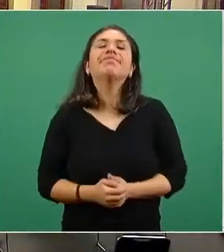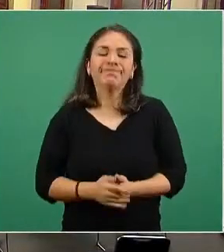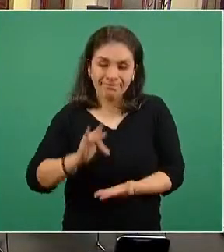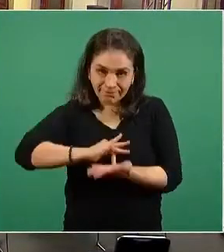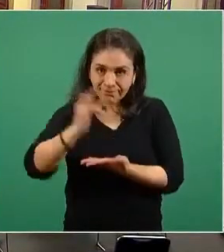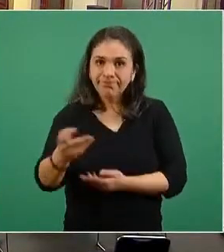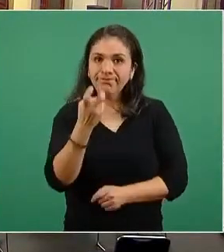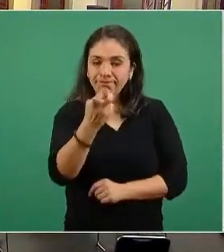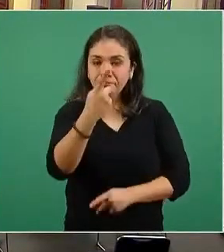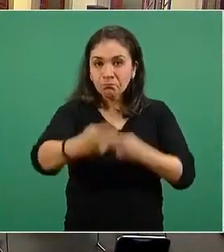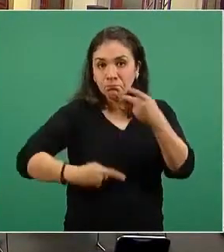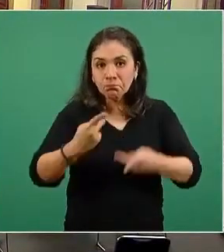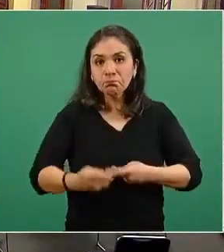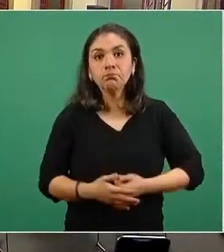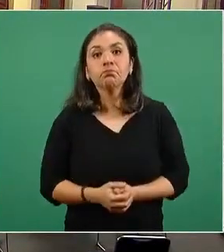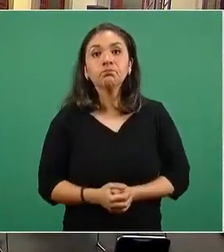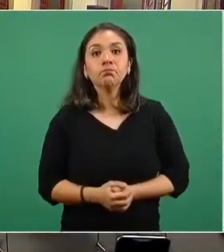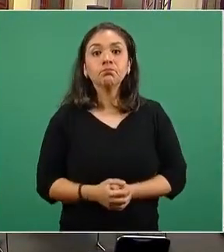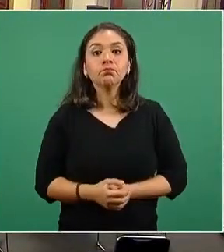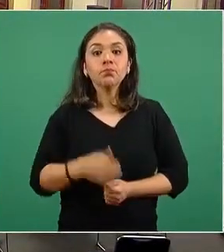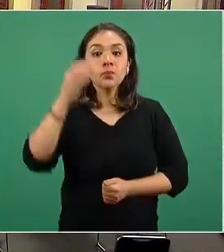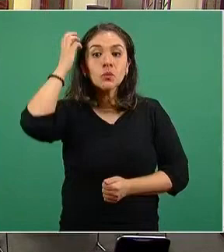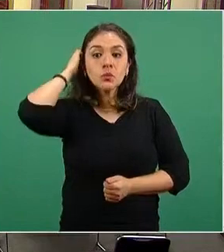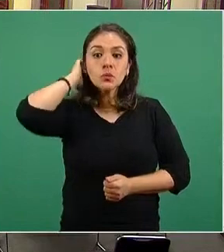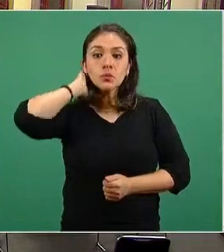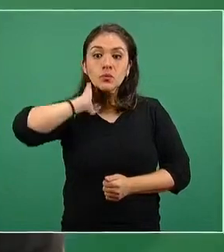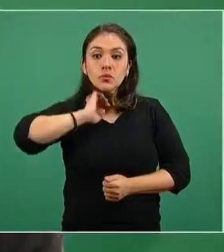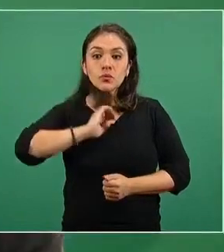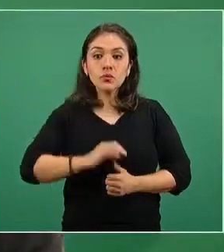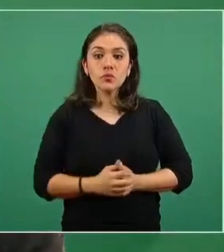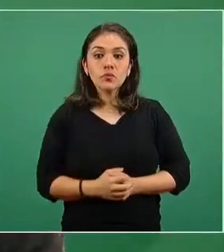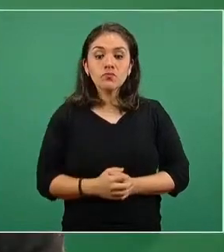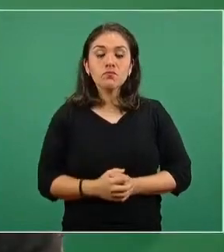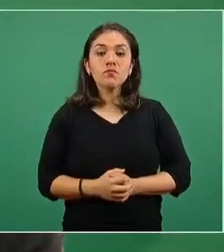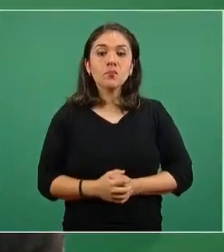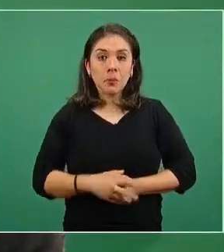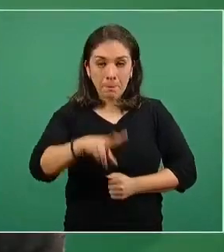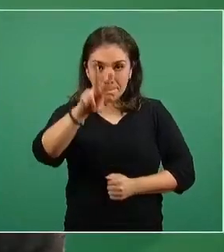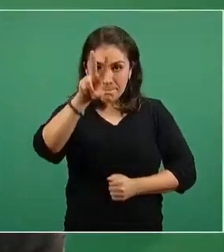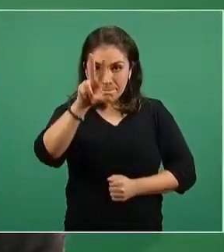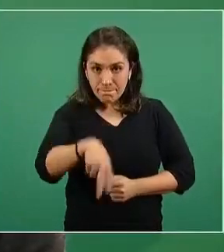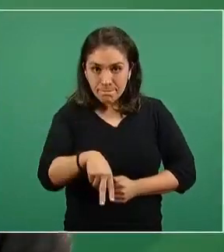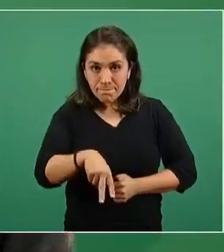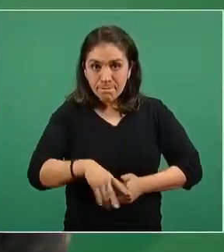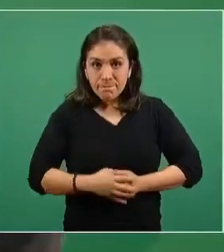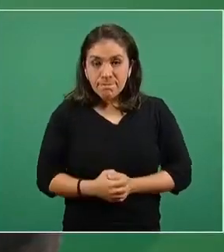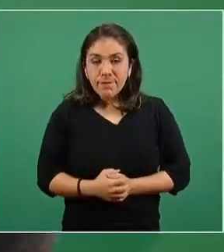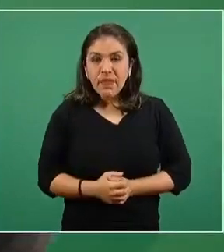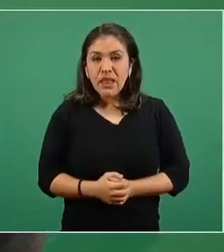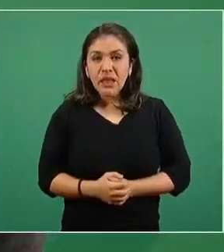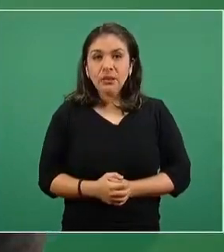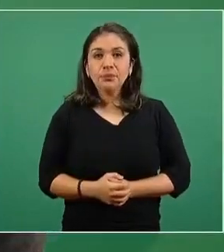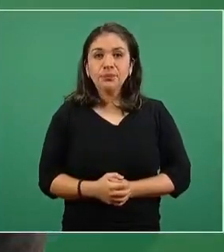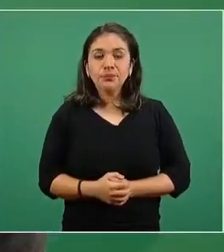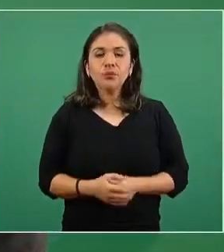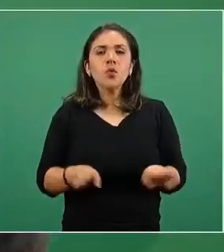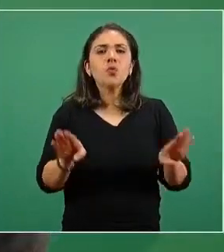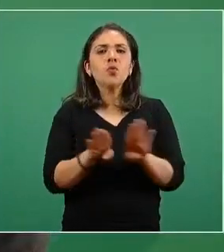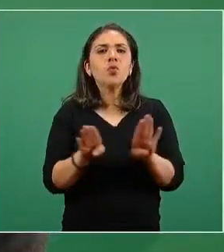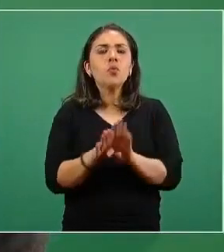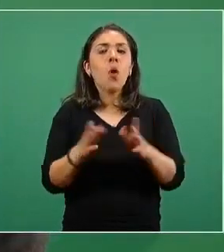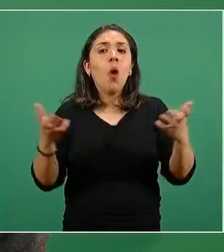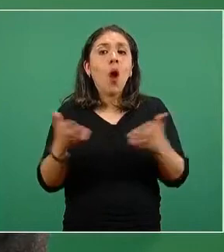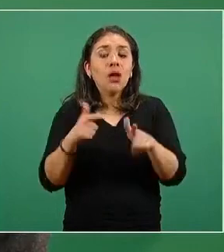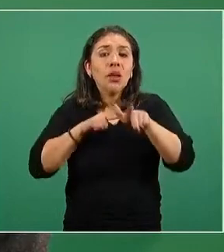Juan Hernández, de Grupo Cantón, periódico Basta. Efectivamente, la dinámica de la